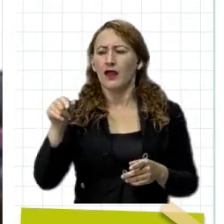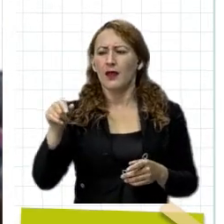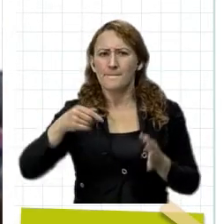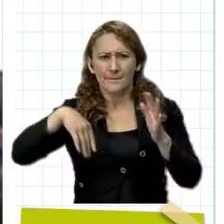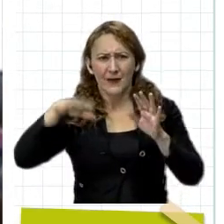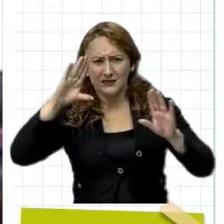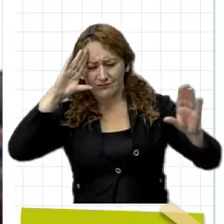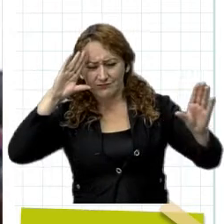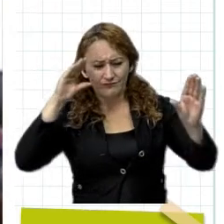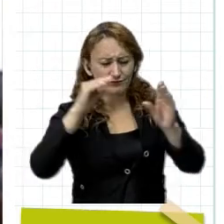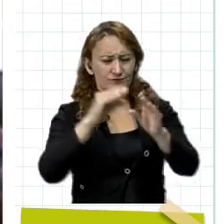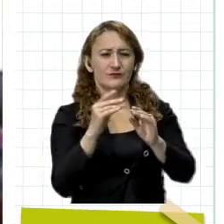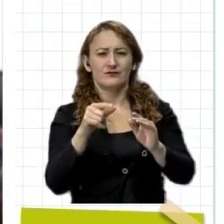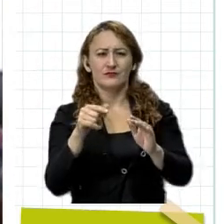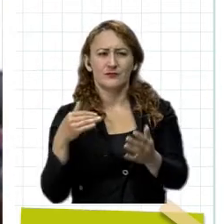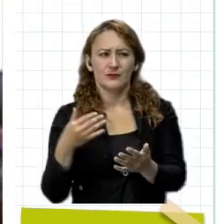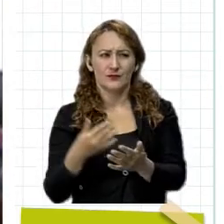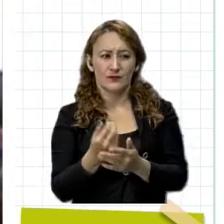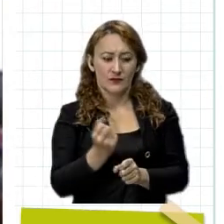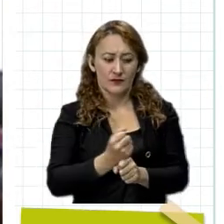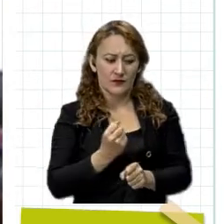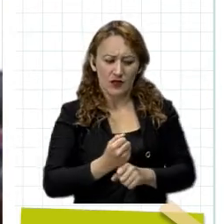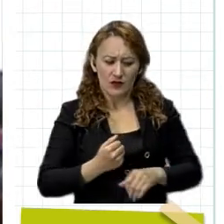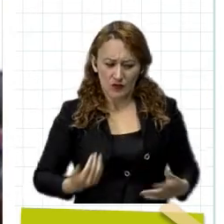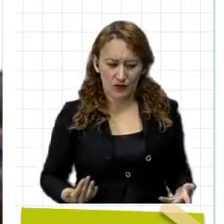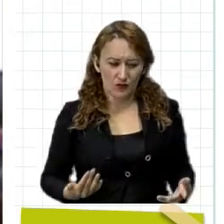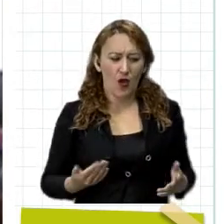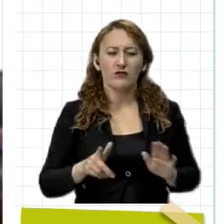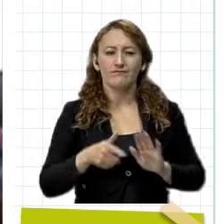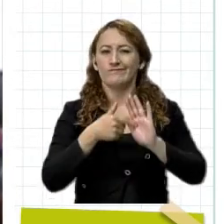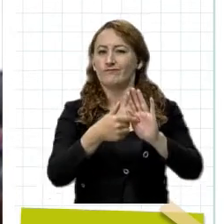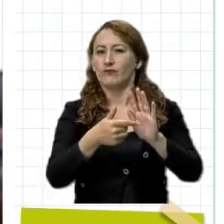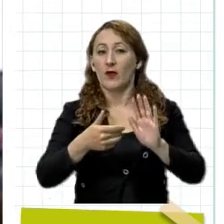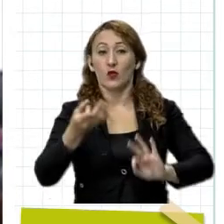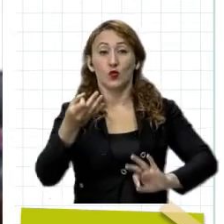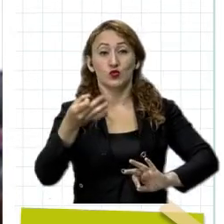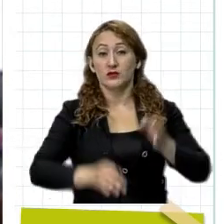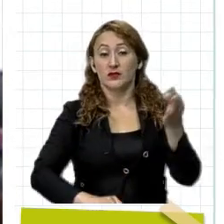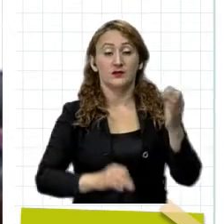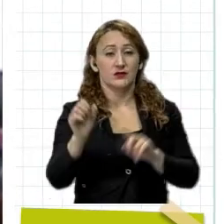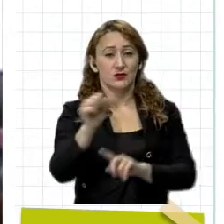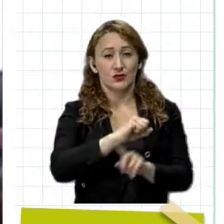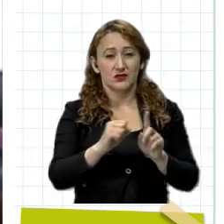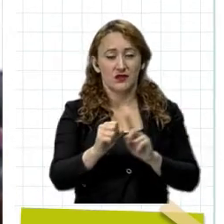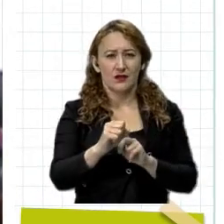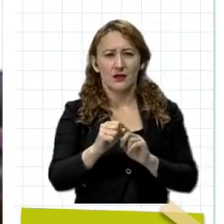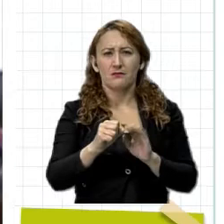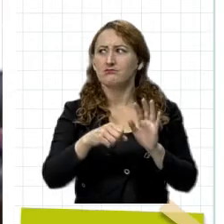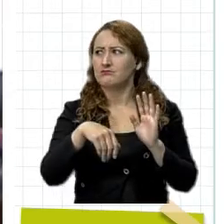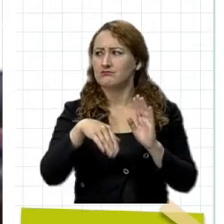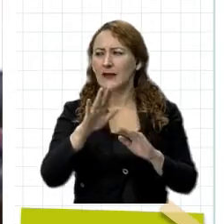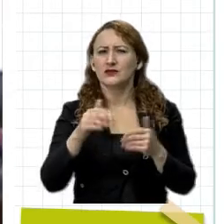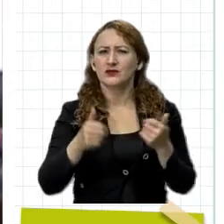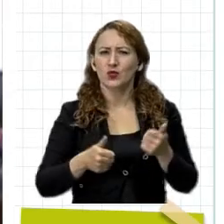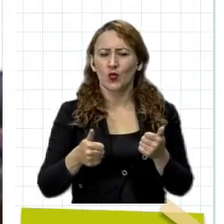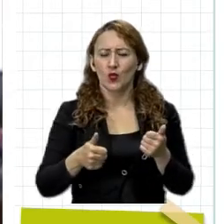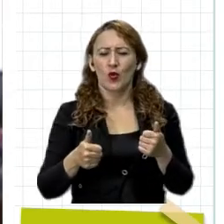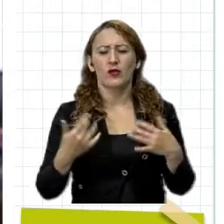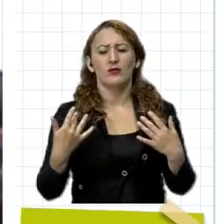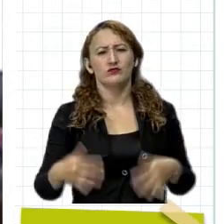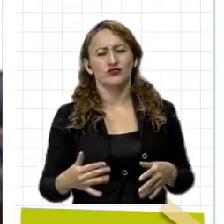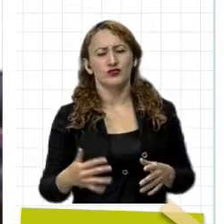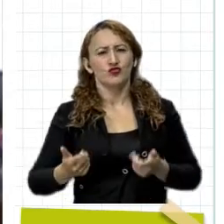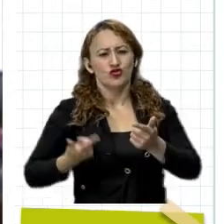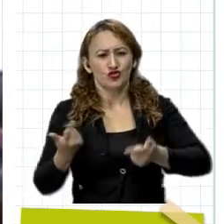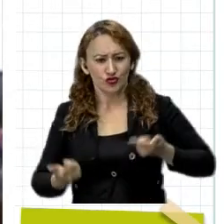su obra ha sido poner de manifiesto las injusticias sociales y en particular reivindicar las luchas sociales